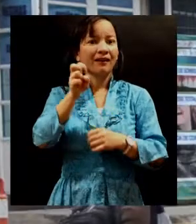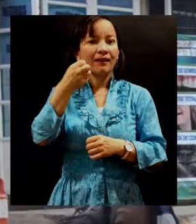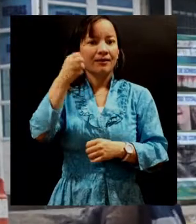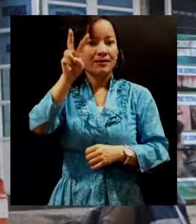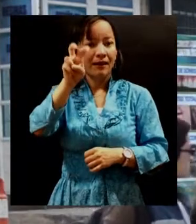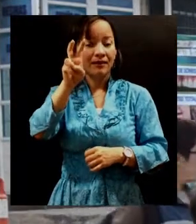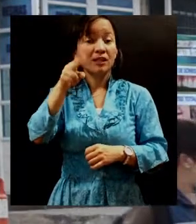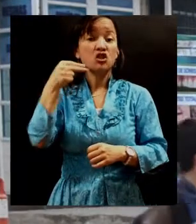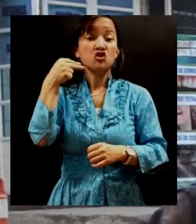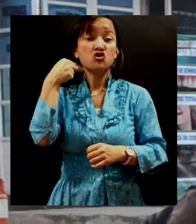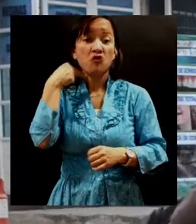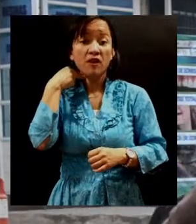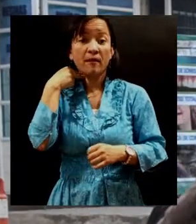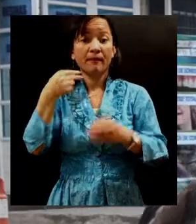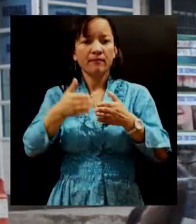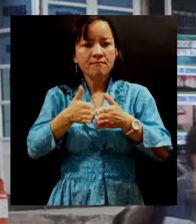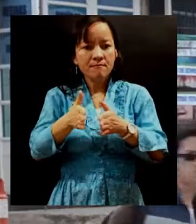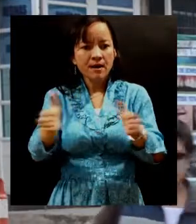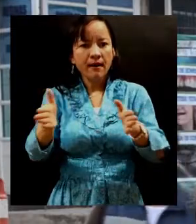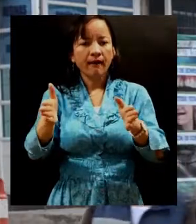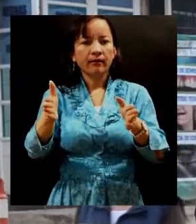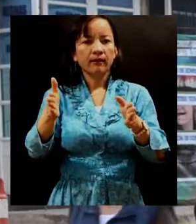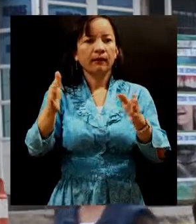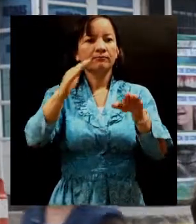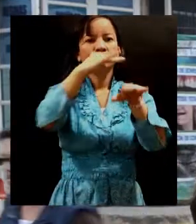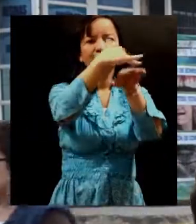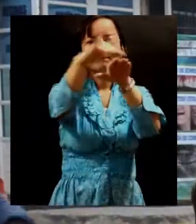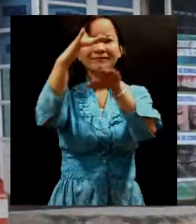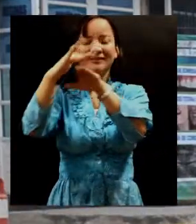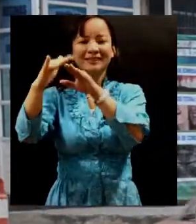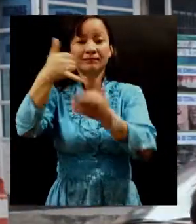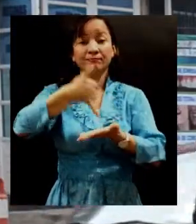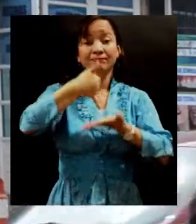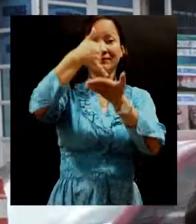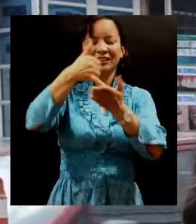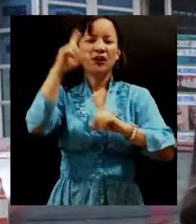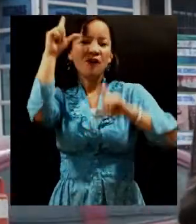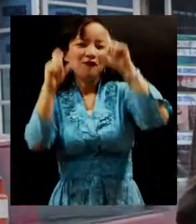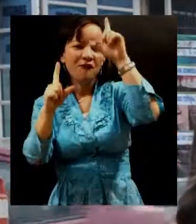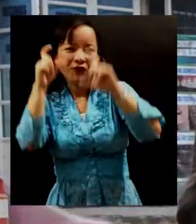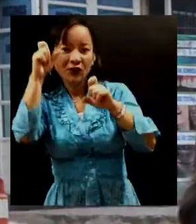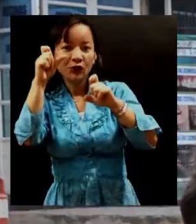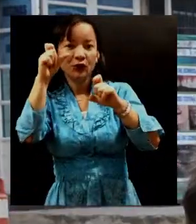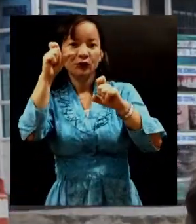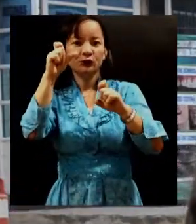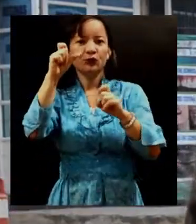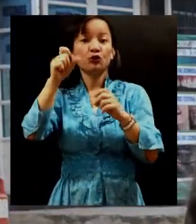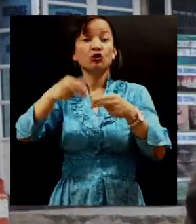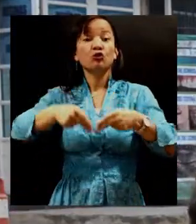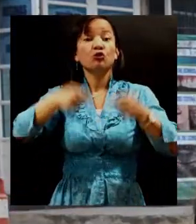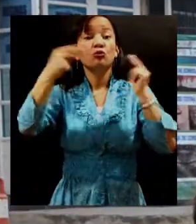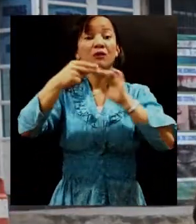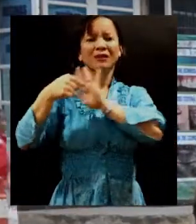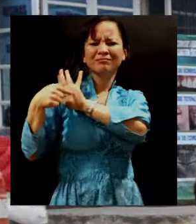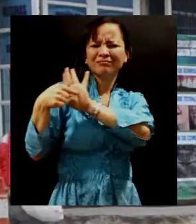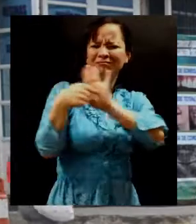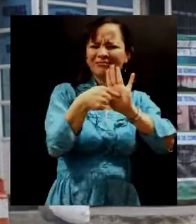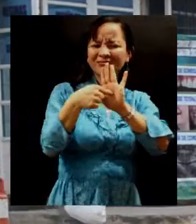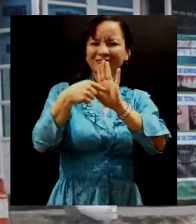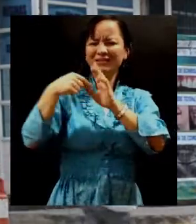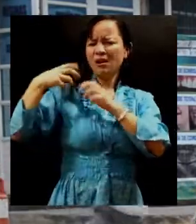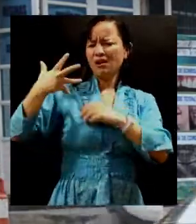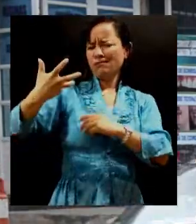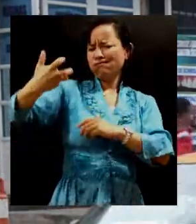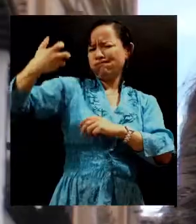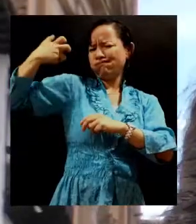Hasta el 17 de noviembre estará abierta la invitación para que participe del Premio Municipal de Fotografía Tunja Memoria e Imagen